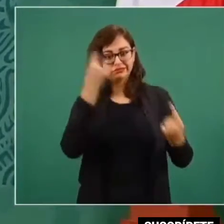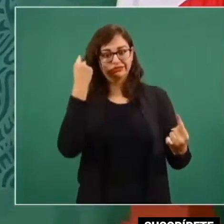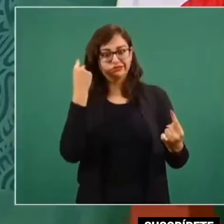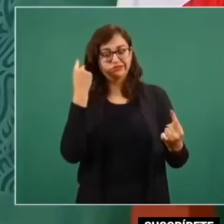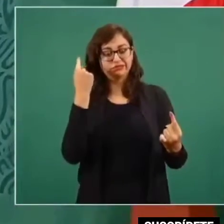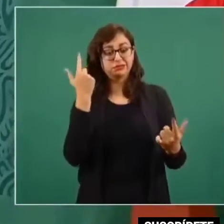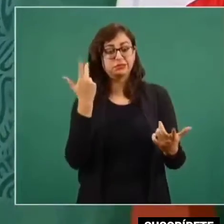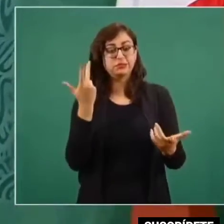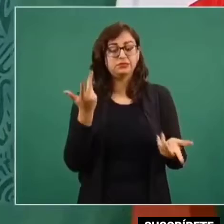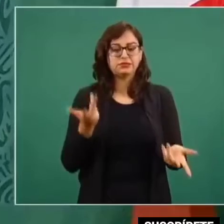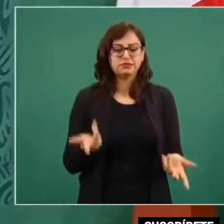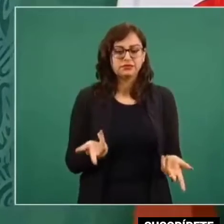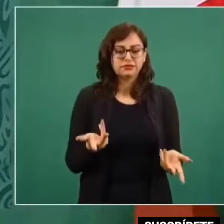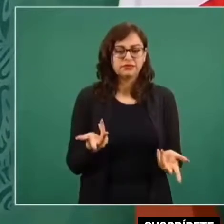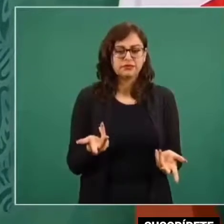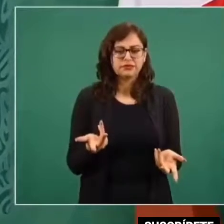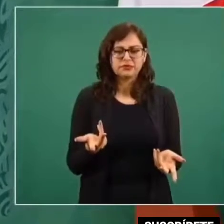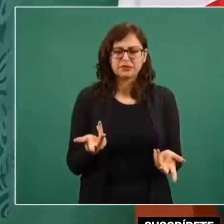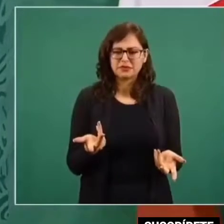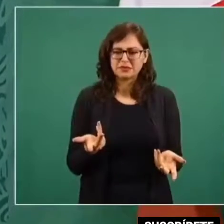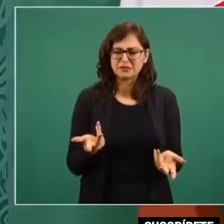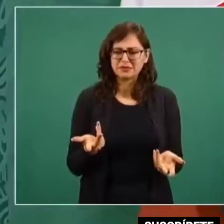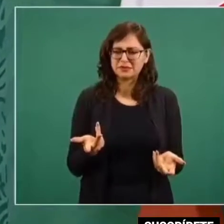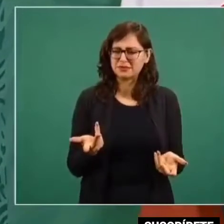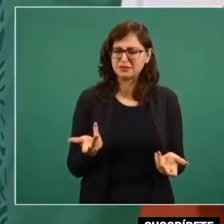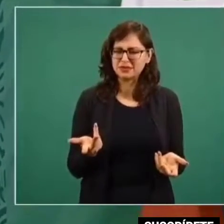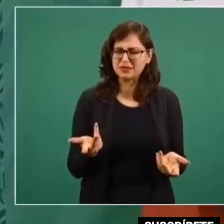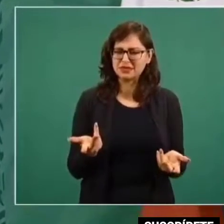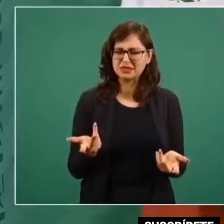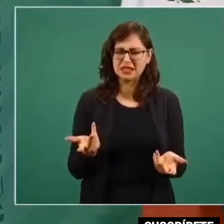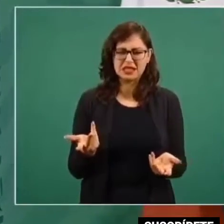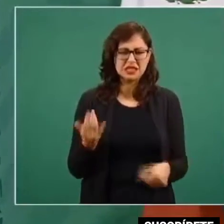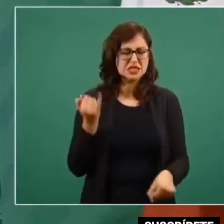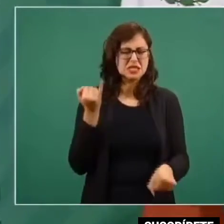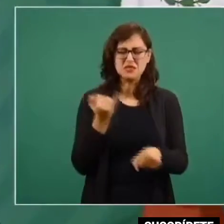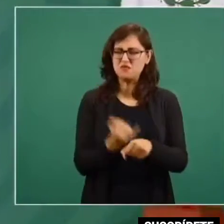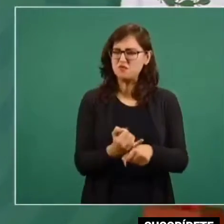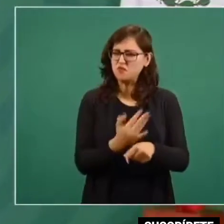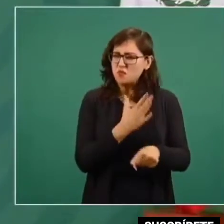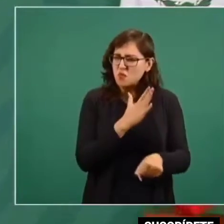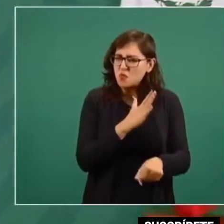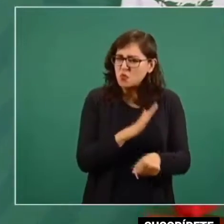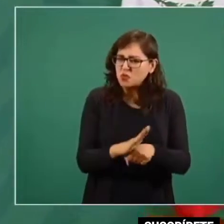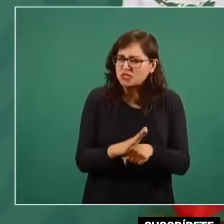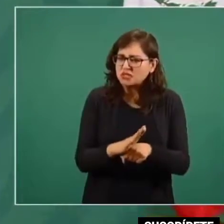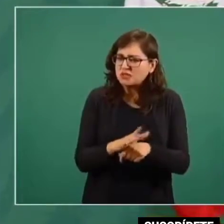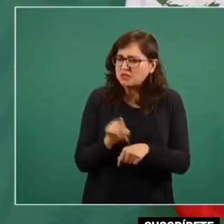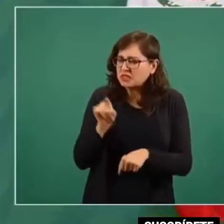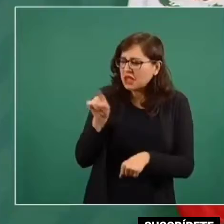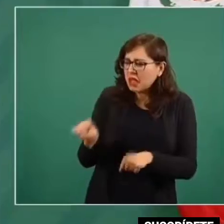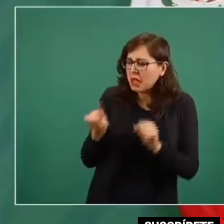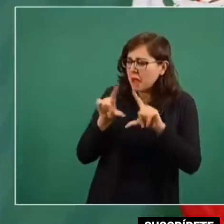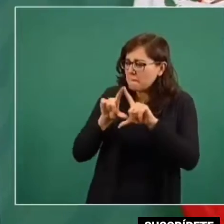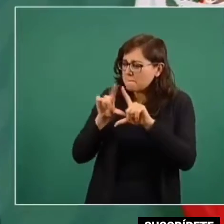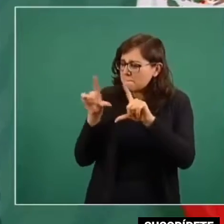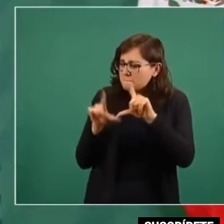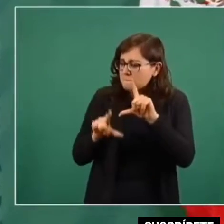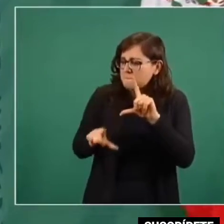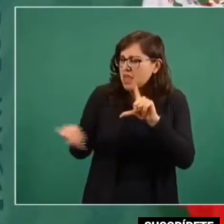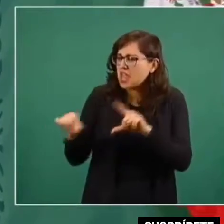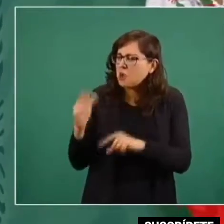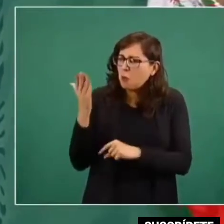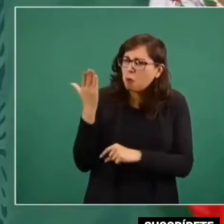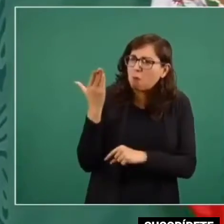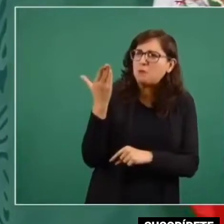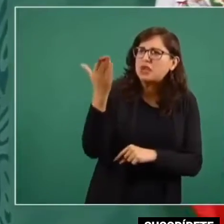cómo íbamos a atrevernos a pedir que se